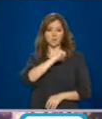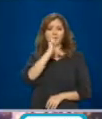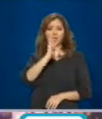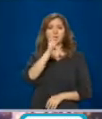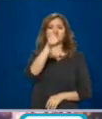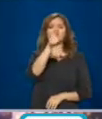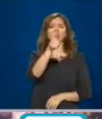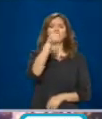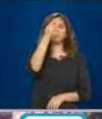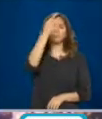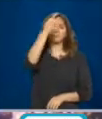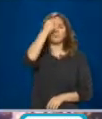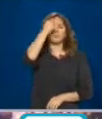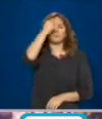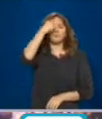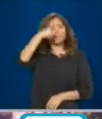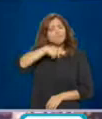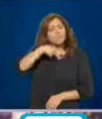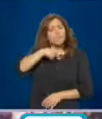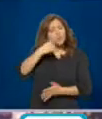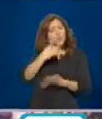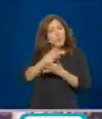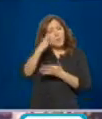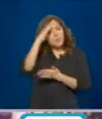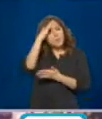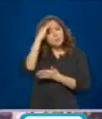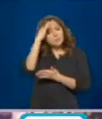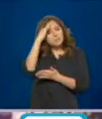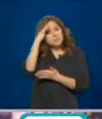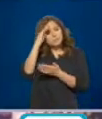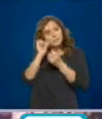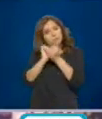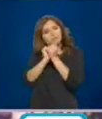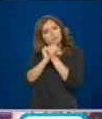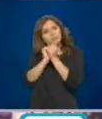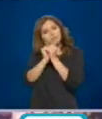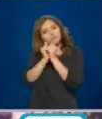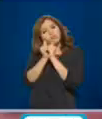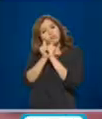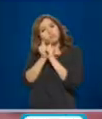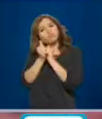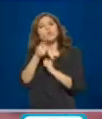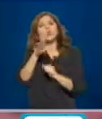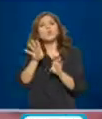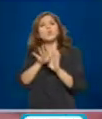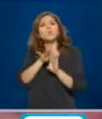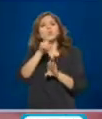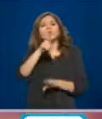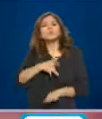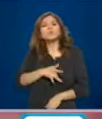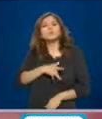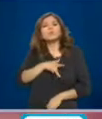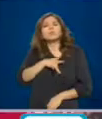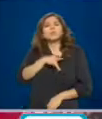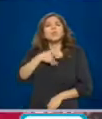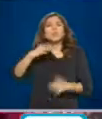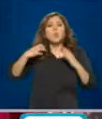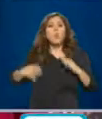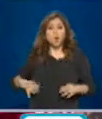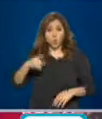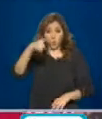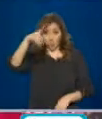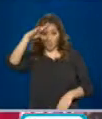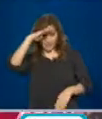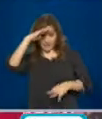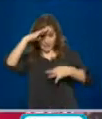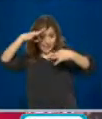ti mismada, ¿no? Estás en ti misma o en ti mismo y estás viviendo cada una de las sensaciones, pero sin